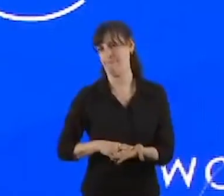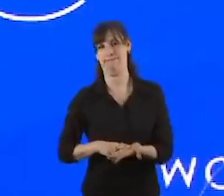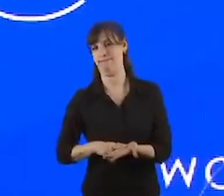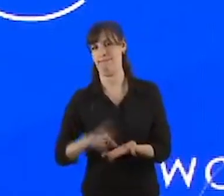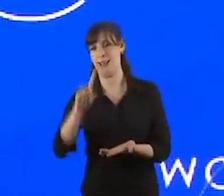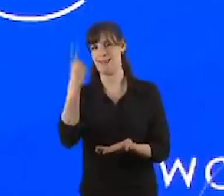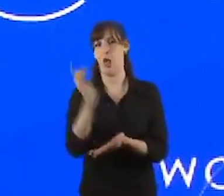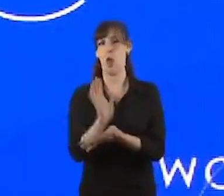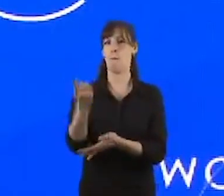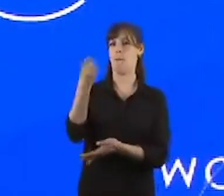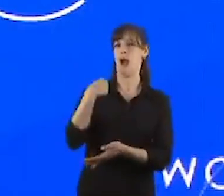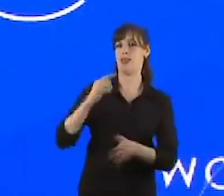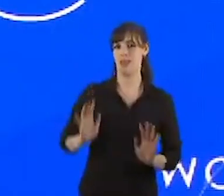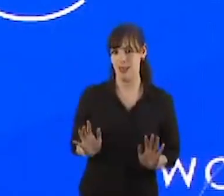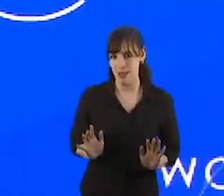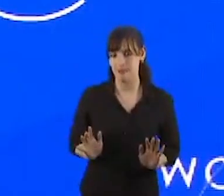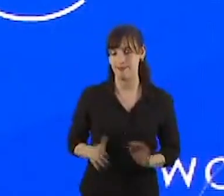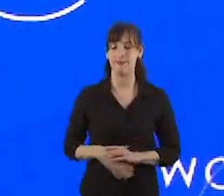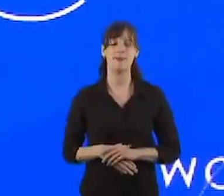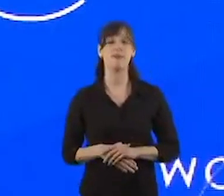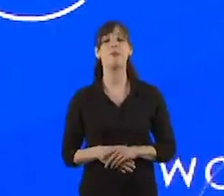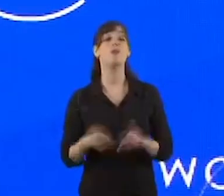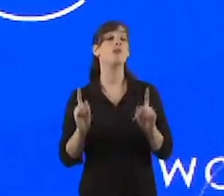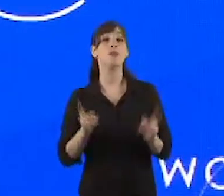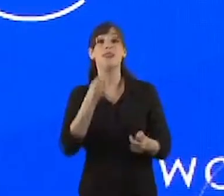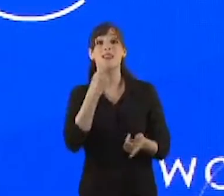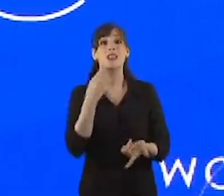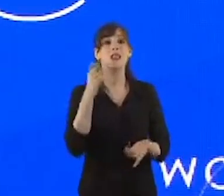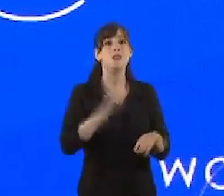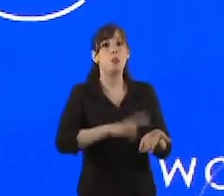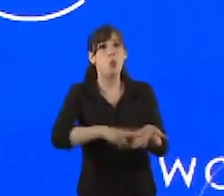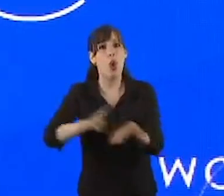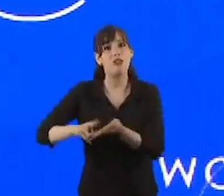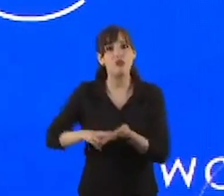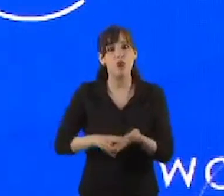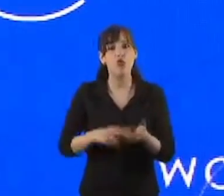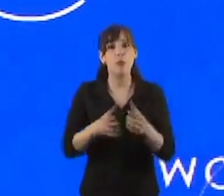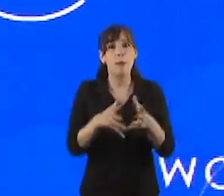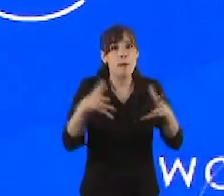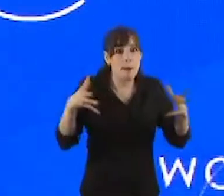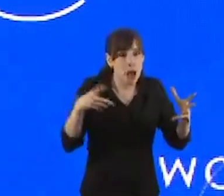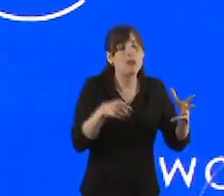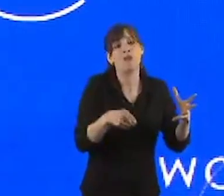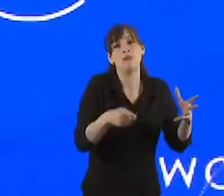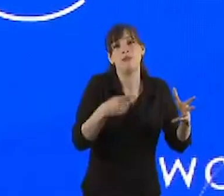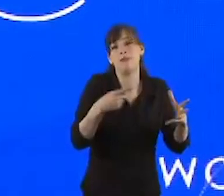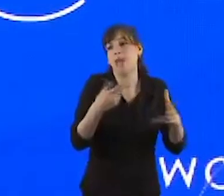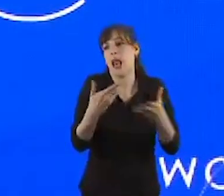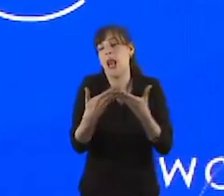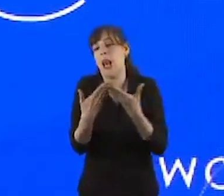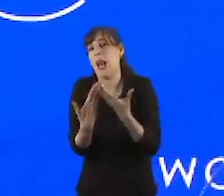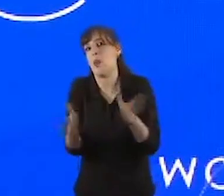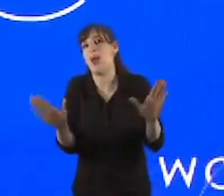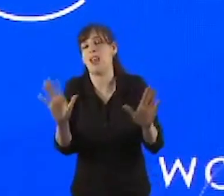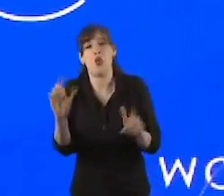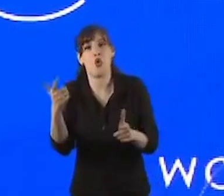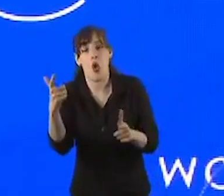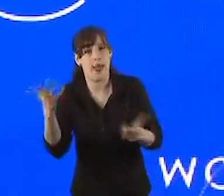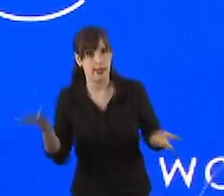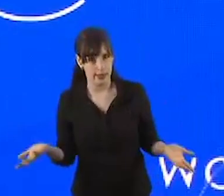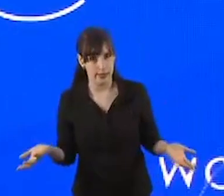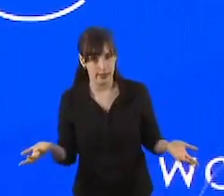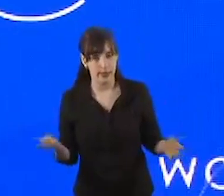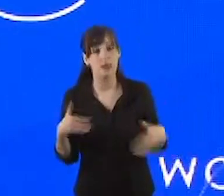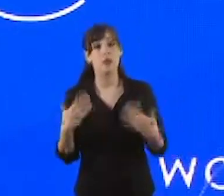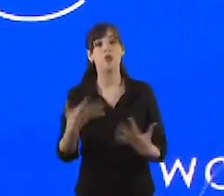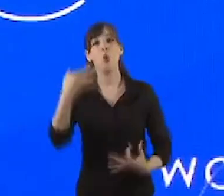coacción y que a mayor carga impositiva, mayor es la coacción, menor es la libertad. Quienes promueven la justicia